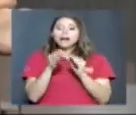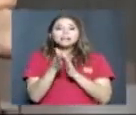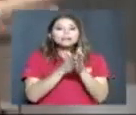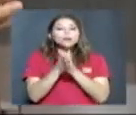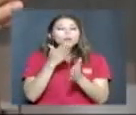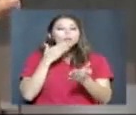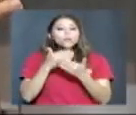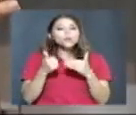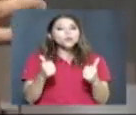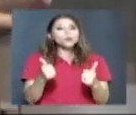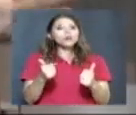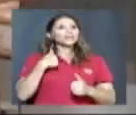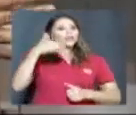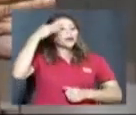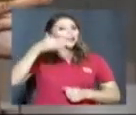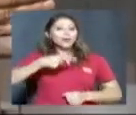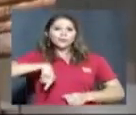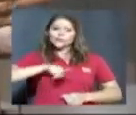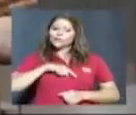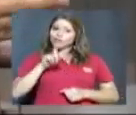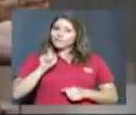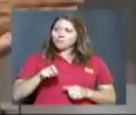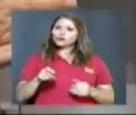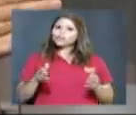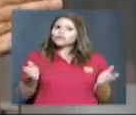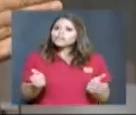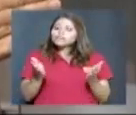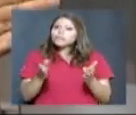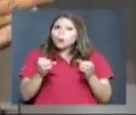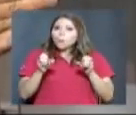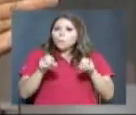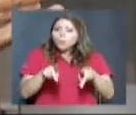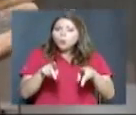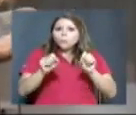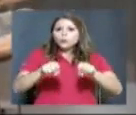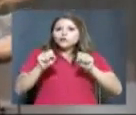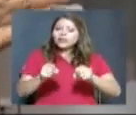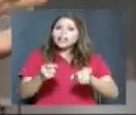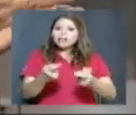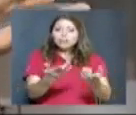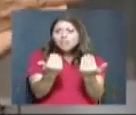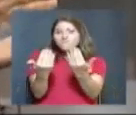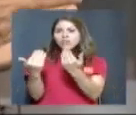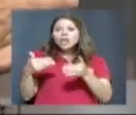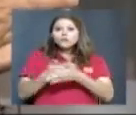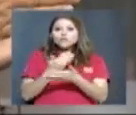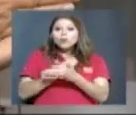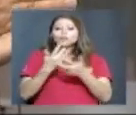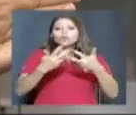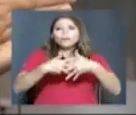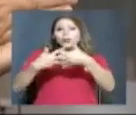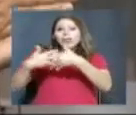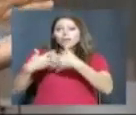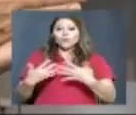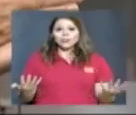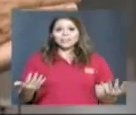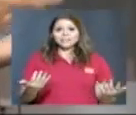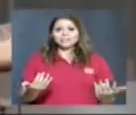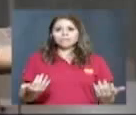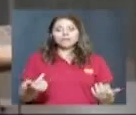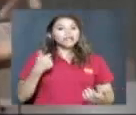O sea, yo lo que creo es que no podemos negarnos la posibilidad de que vengan nuevos operadores, y yo creo que el mito este, que no se puede hacer televisión barata,